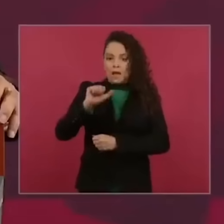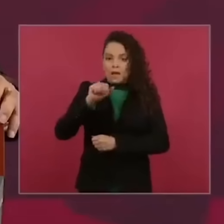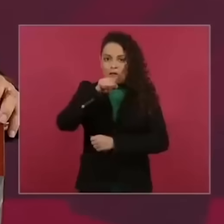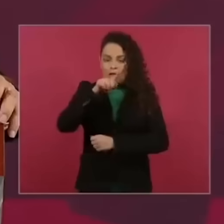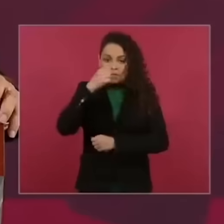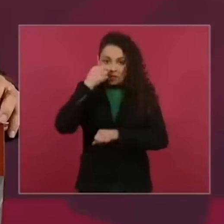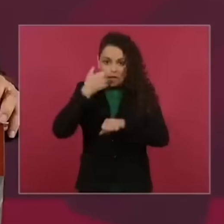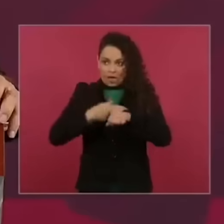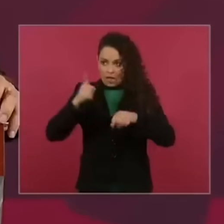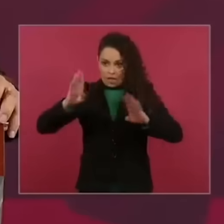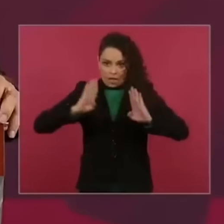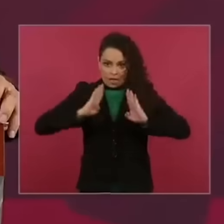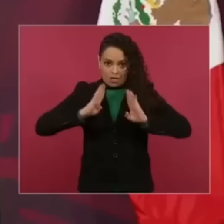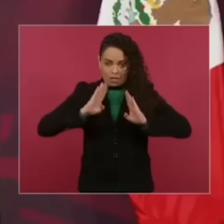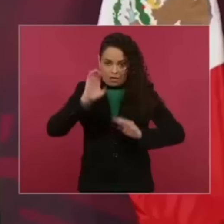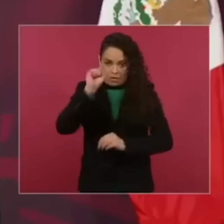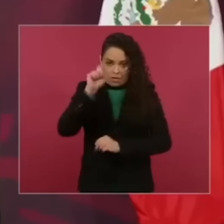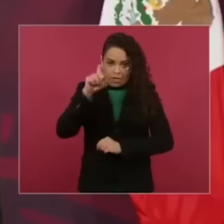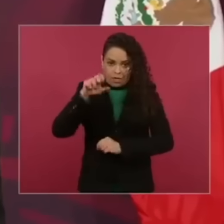pudimos